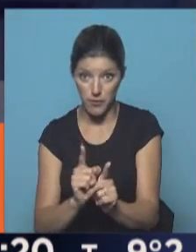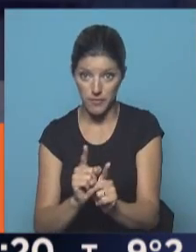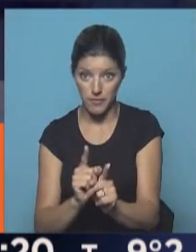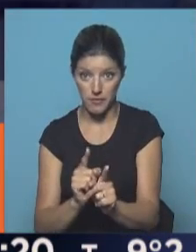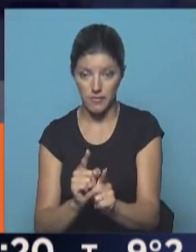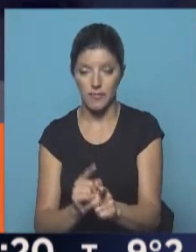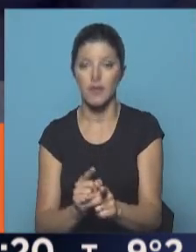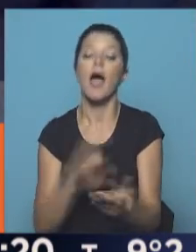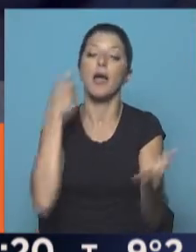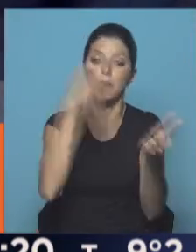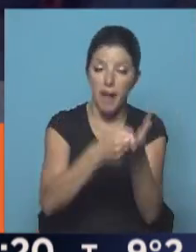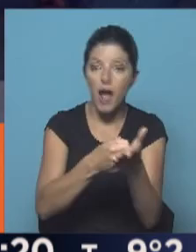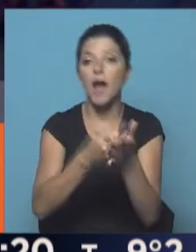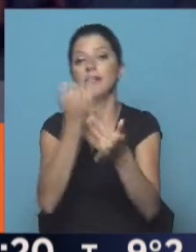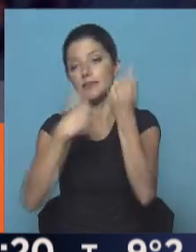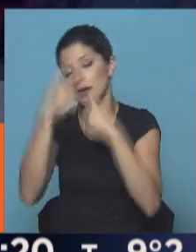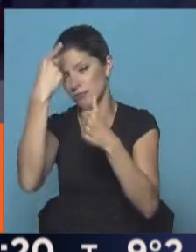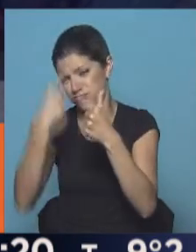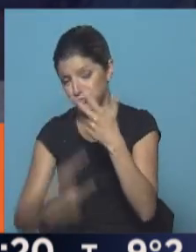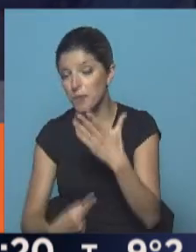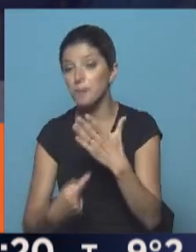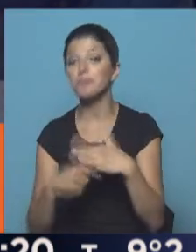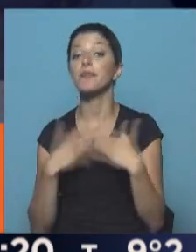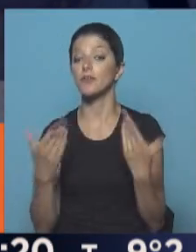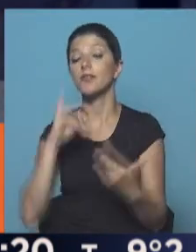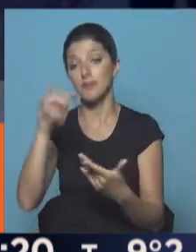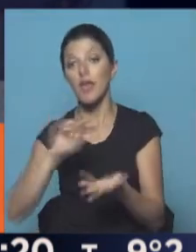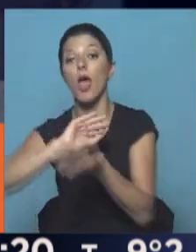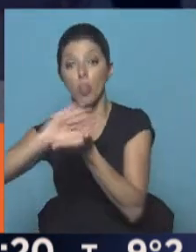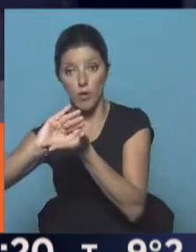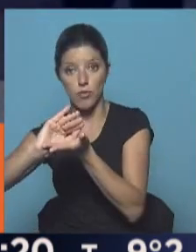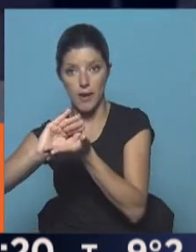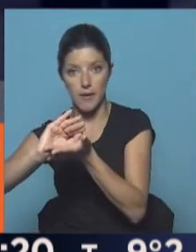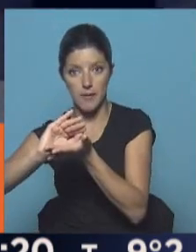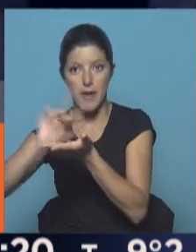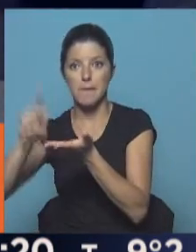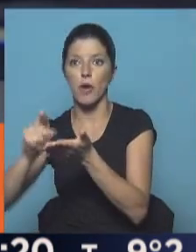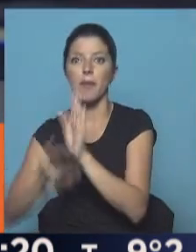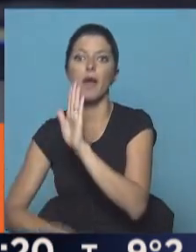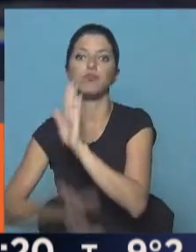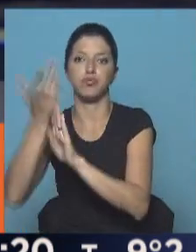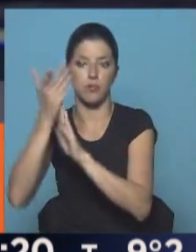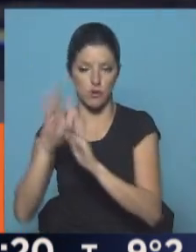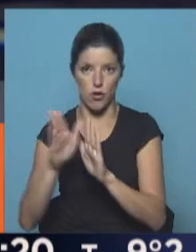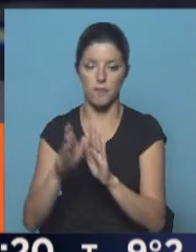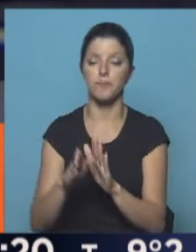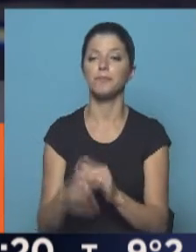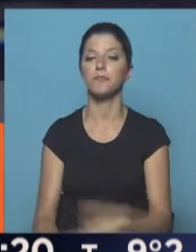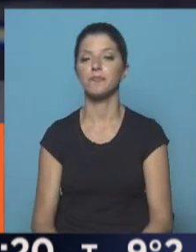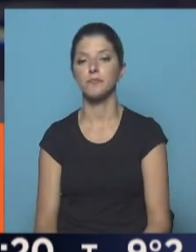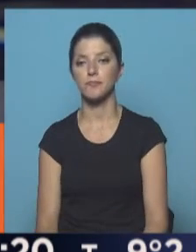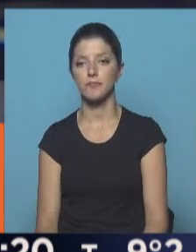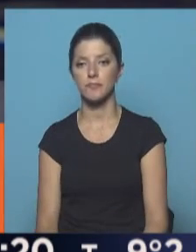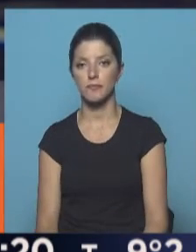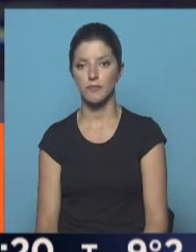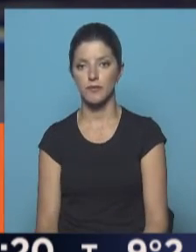el capital, hay que pagar los intereses, bueno, te endeudás, pero no para incremento, es un revolving, se llama esto.